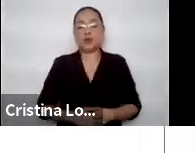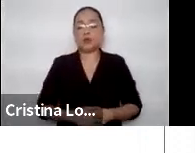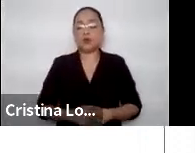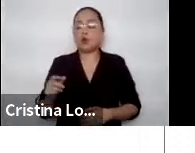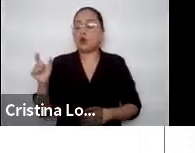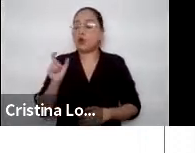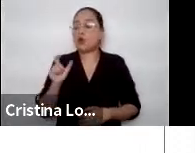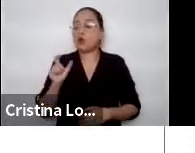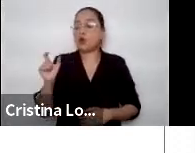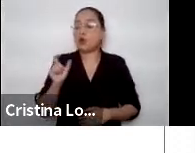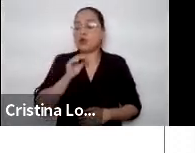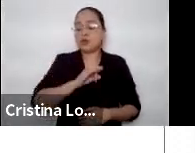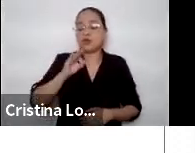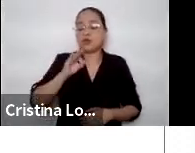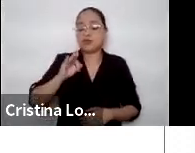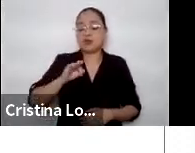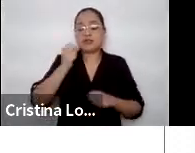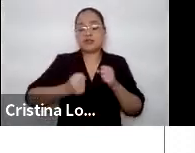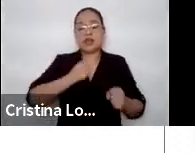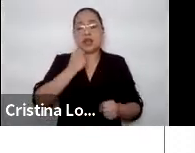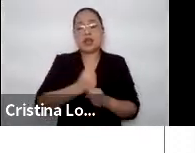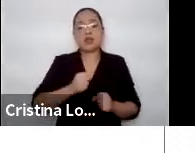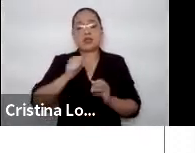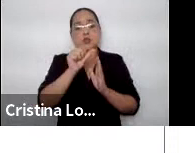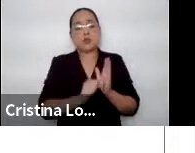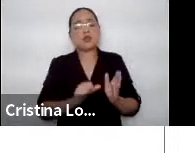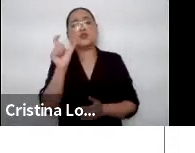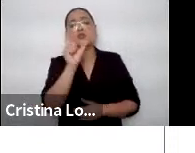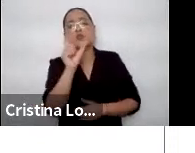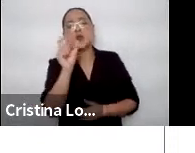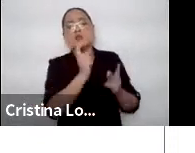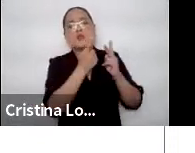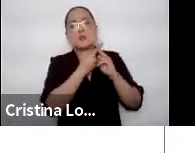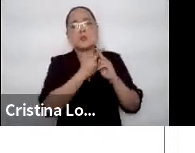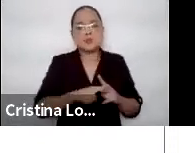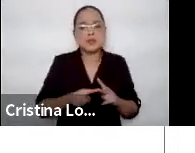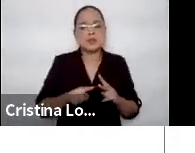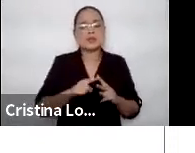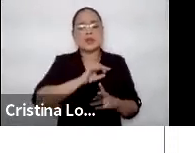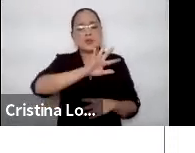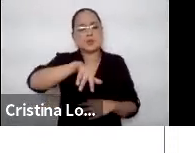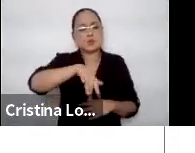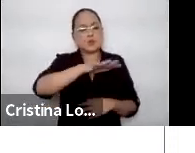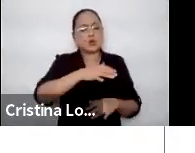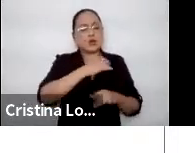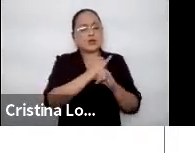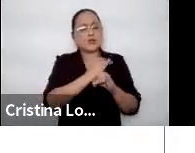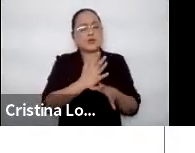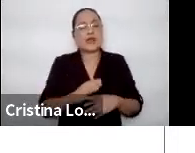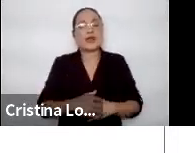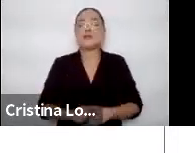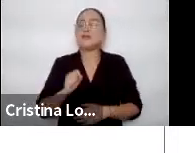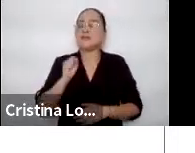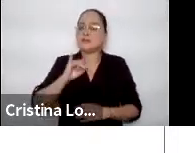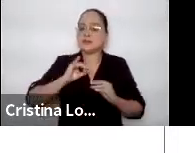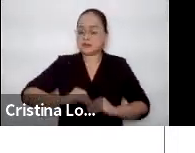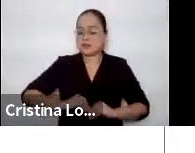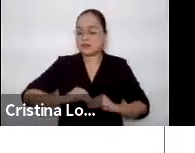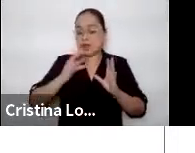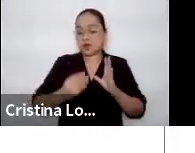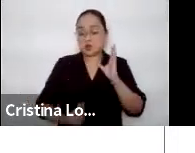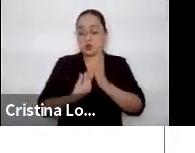este buscador de la Gaceta? Muchas gracias por la pregunta. Sí, efectivamente, este buscador